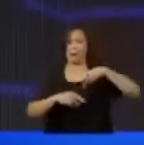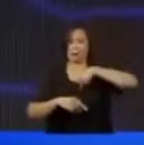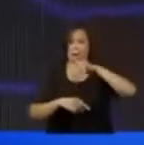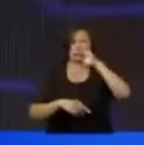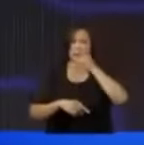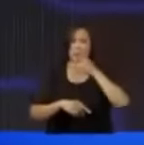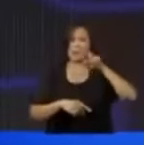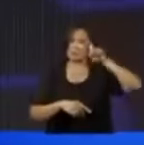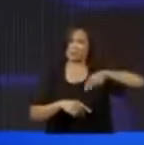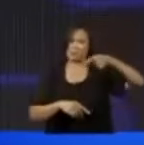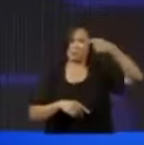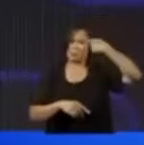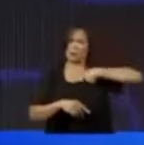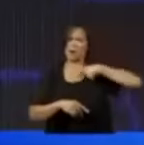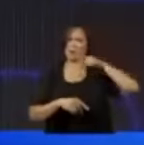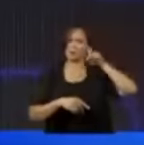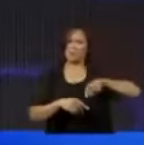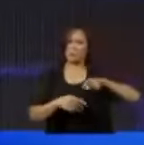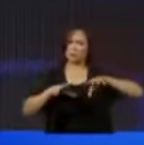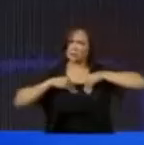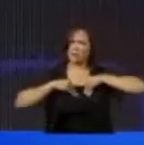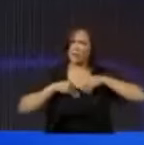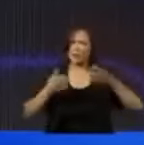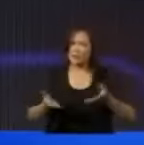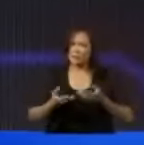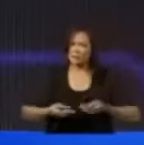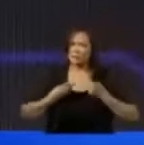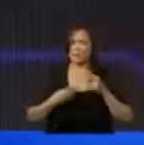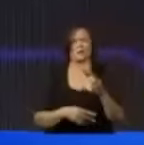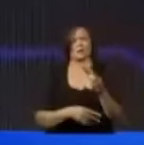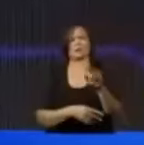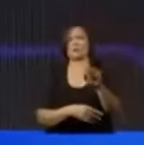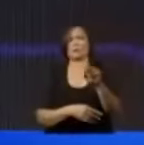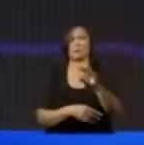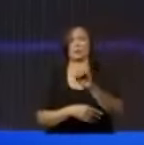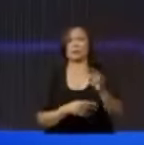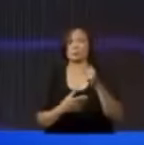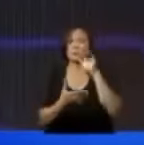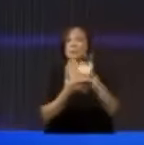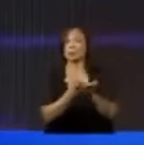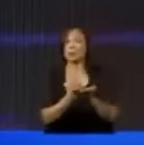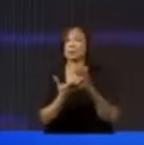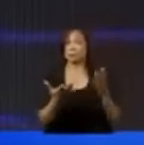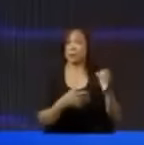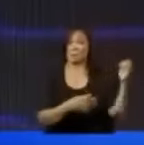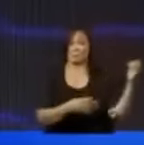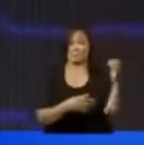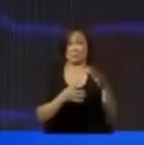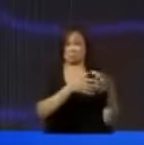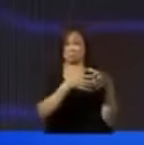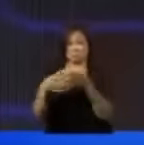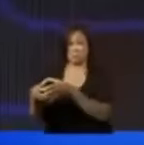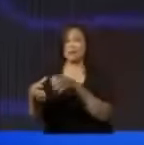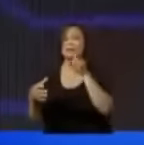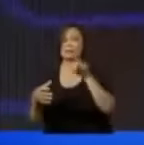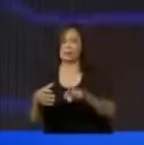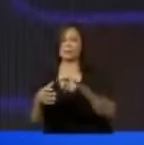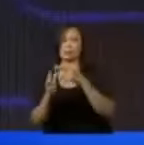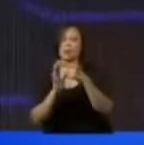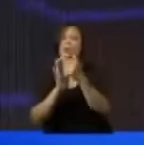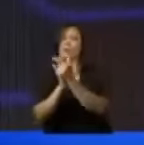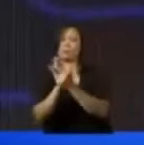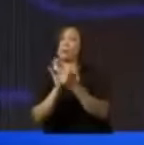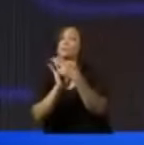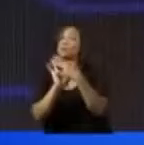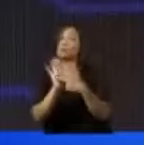nosotros que tengamos que aceptarlos aquí de manera permanente. Pues no es así. Lo que creo es que toda deportación conlleva un protocolo de tipo